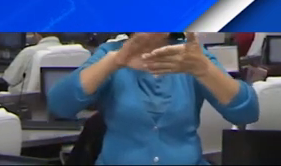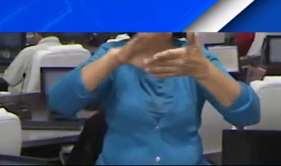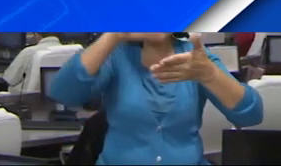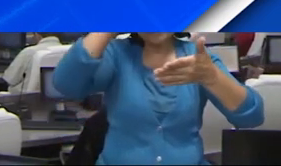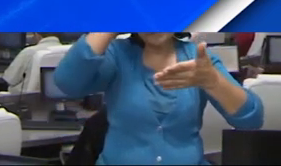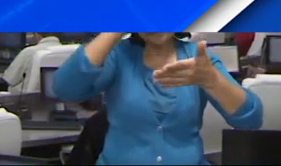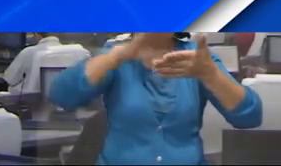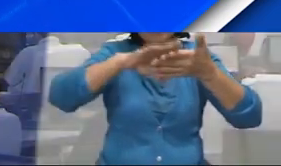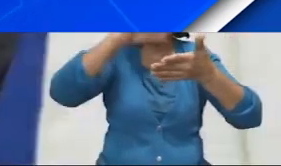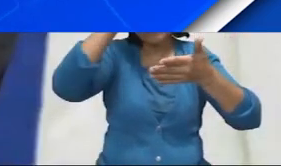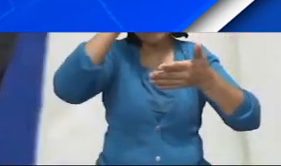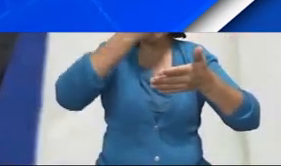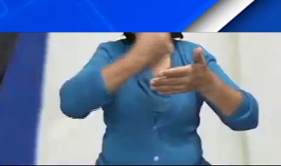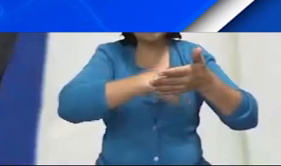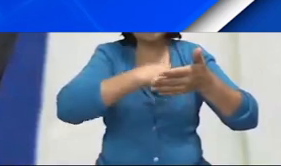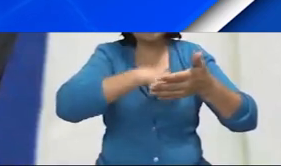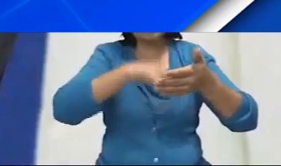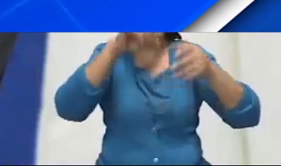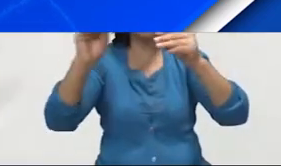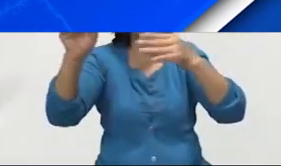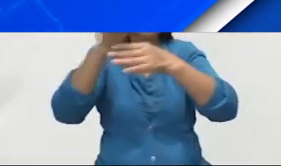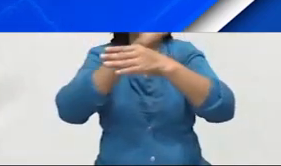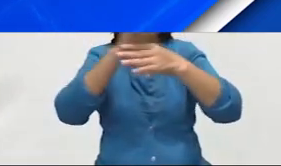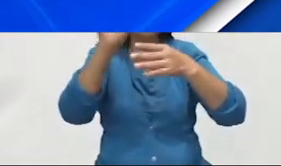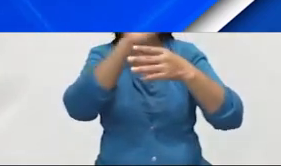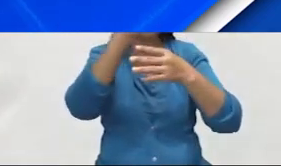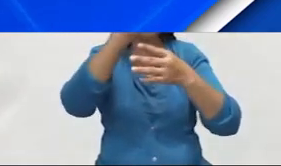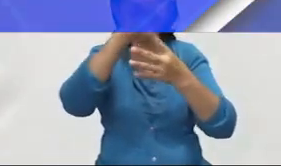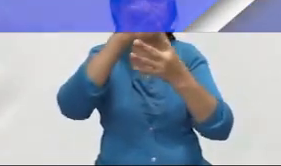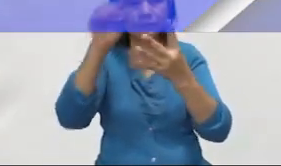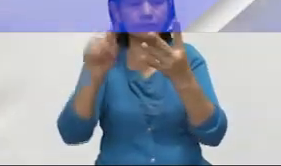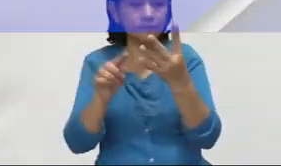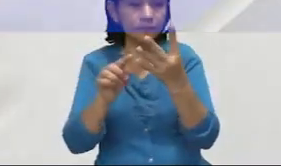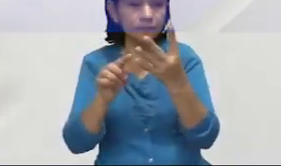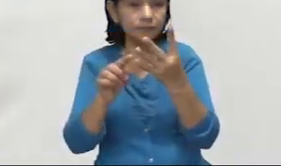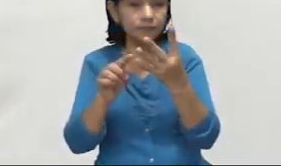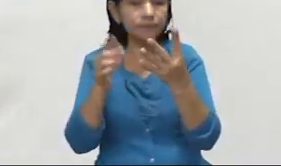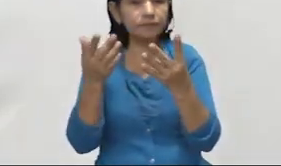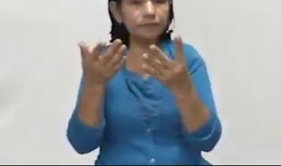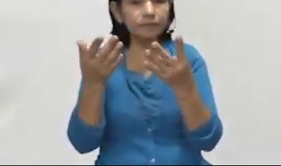aprendizajes dentro de las aulas de clase. Noticias 12, Darlene Téllez.